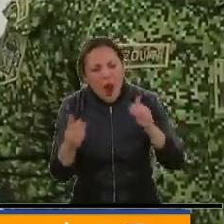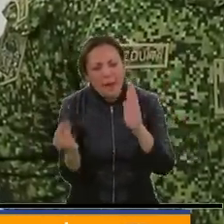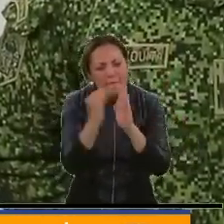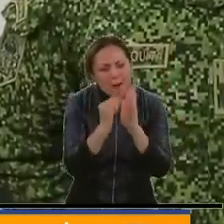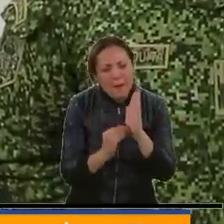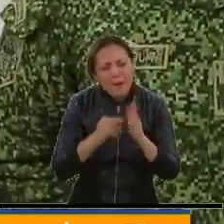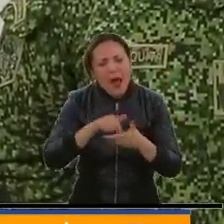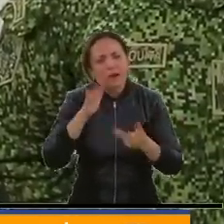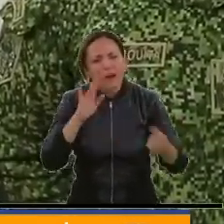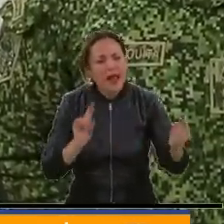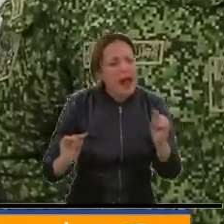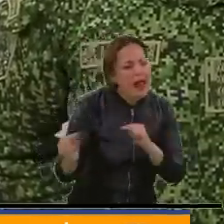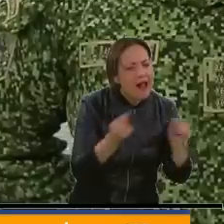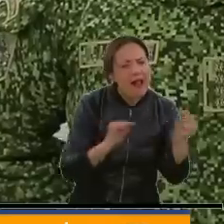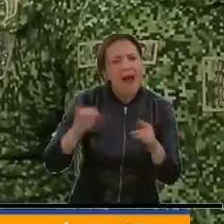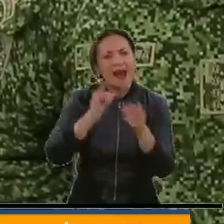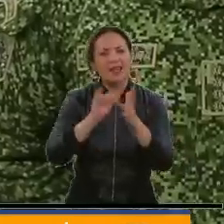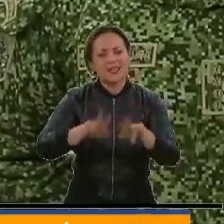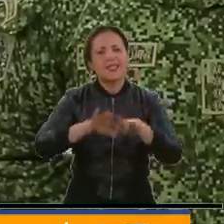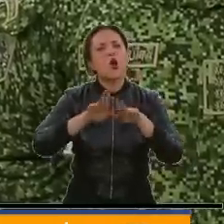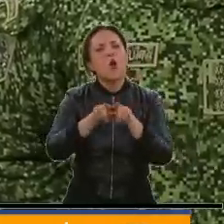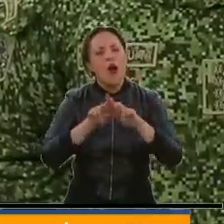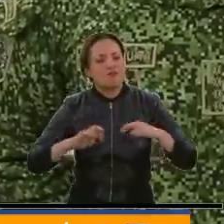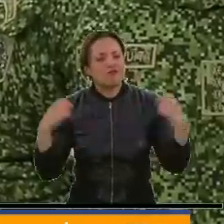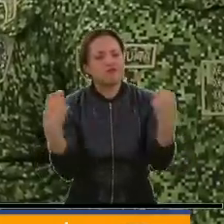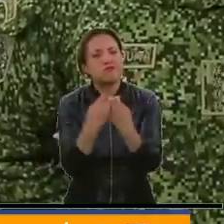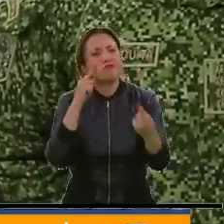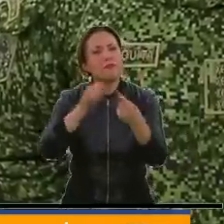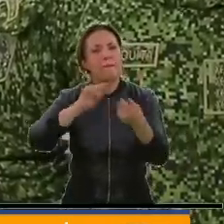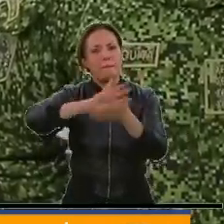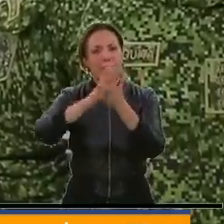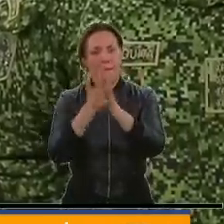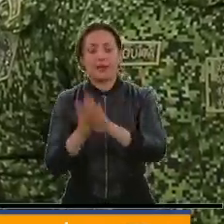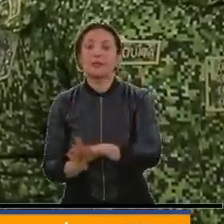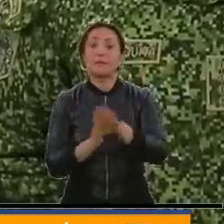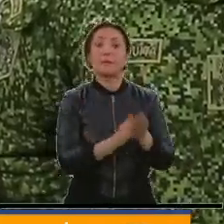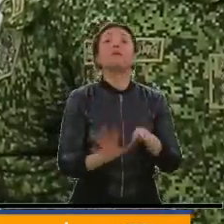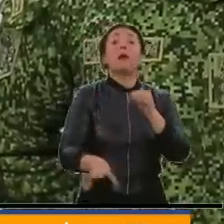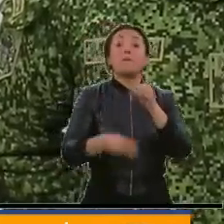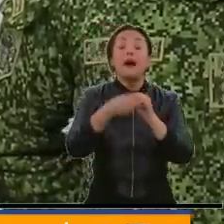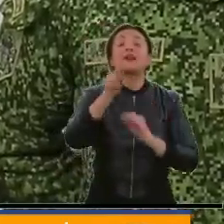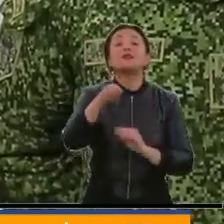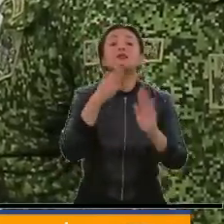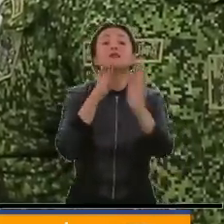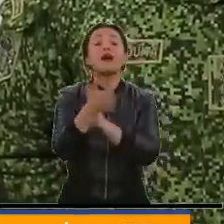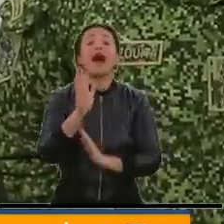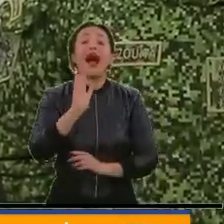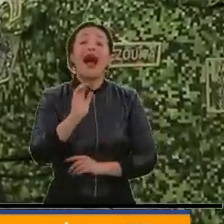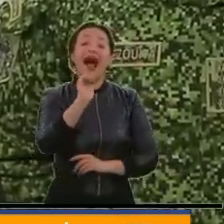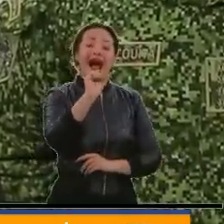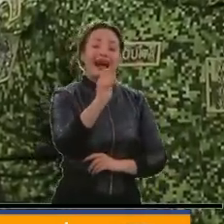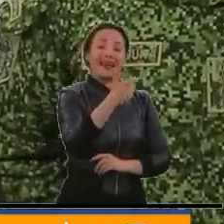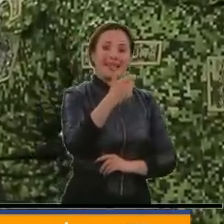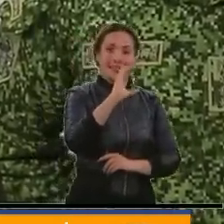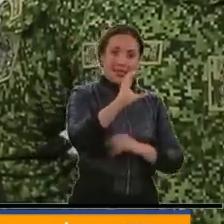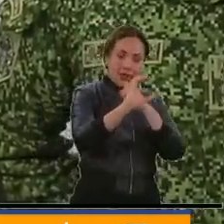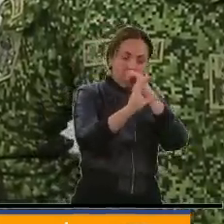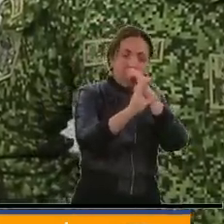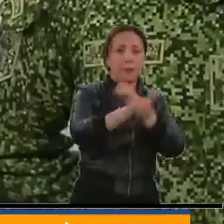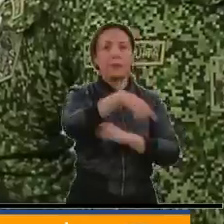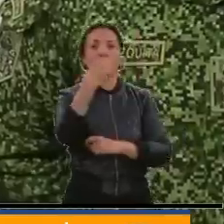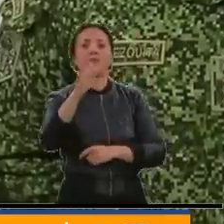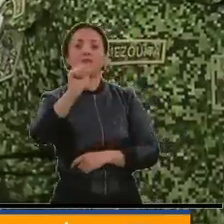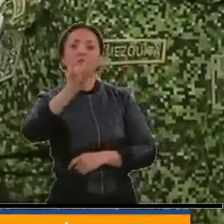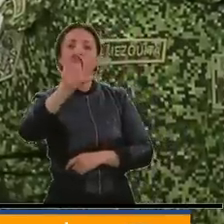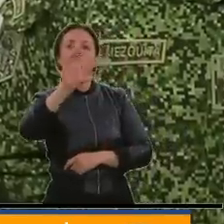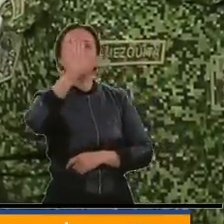de conversaciones de paz. De la misma forma, las AGC y las autodefensas de la Sierra